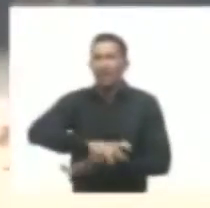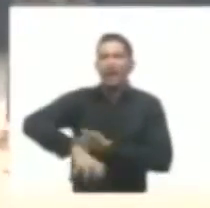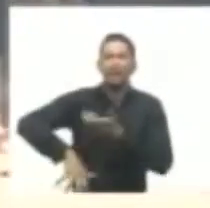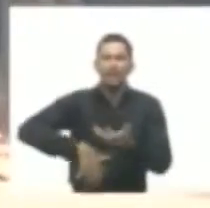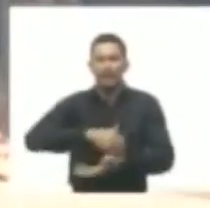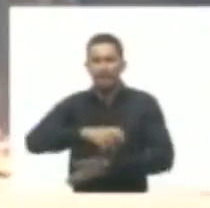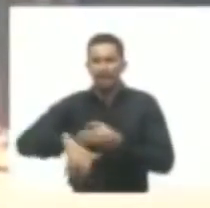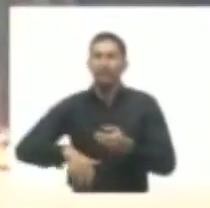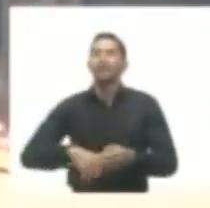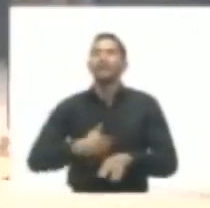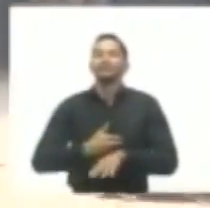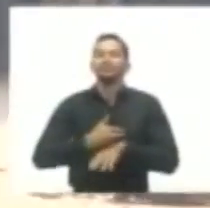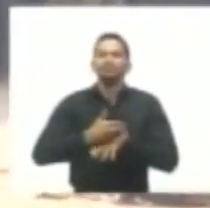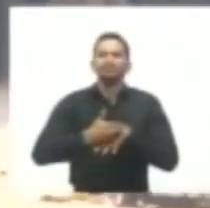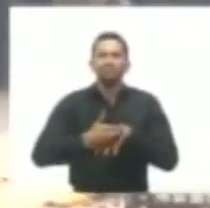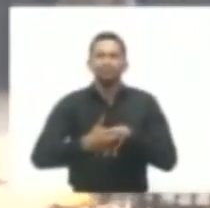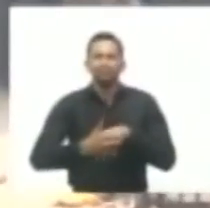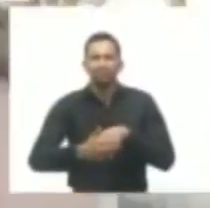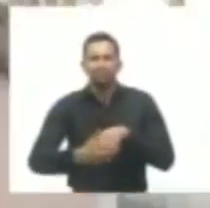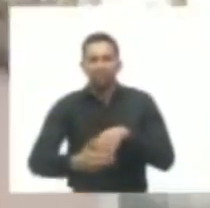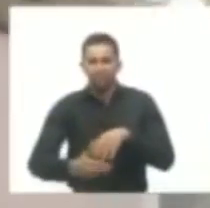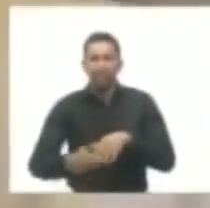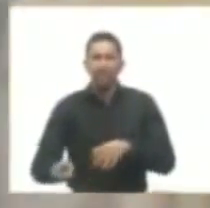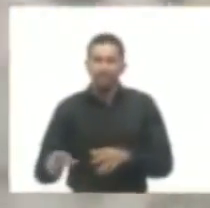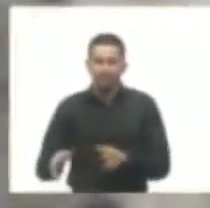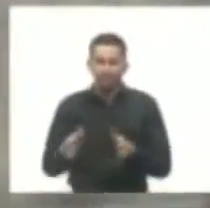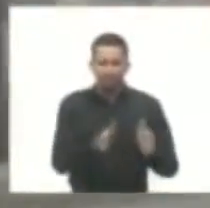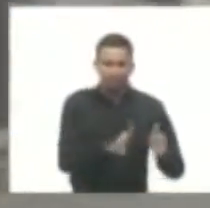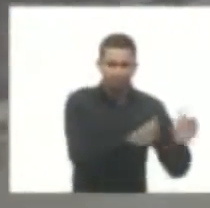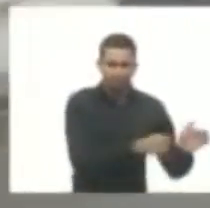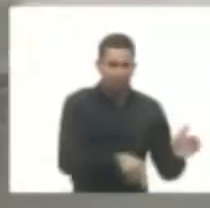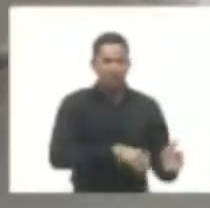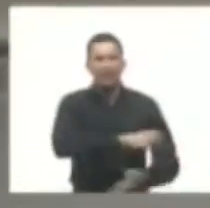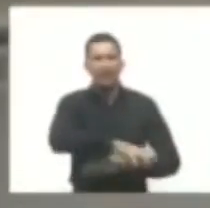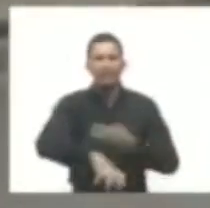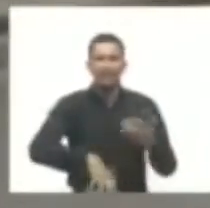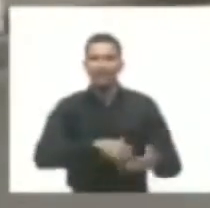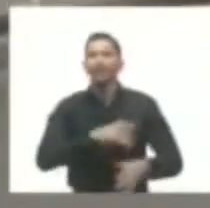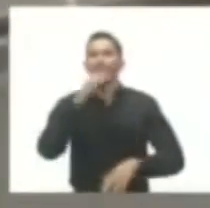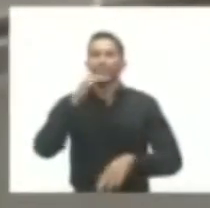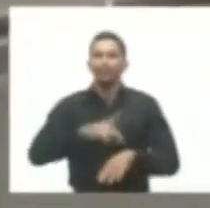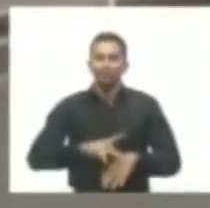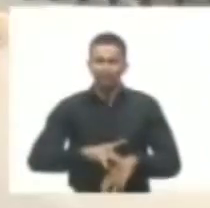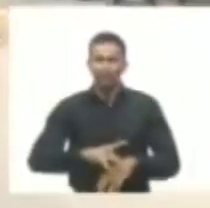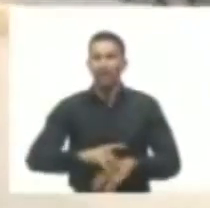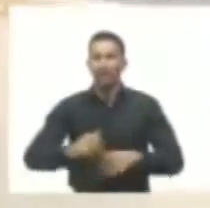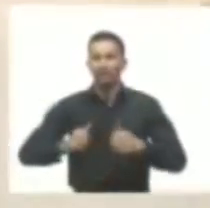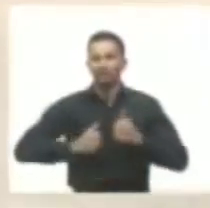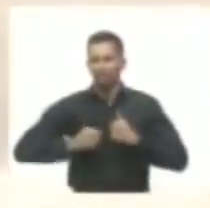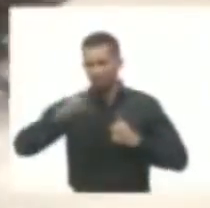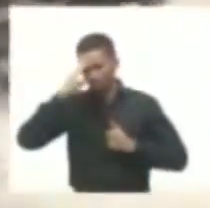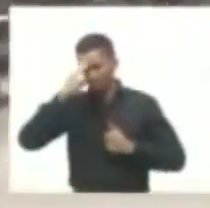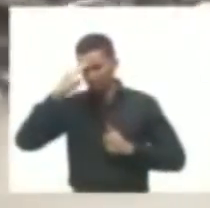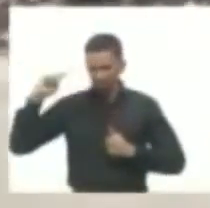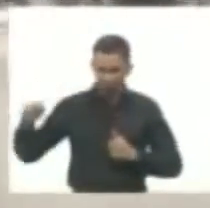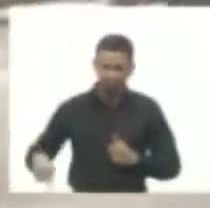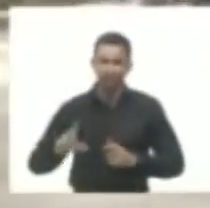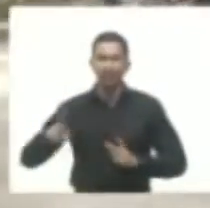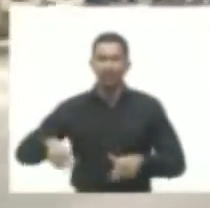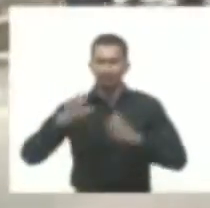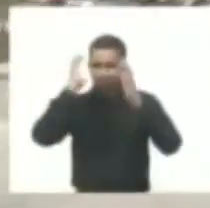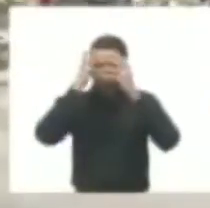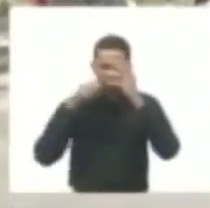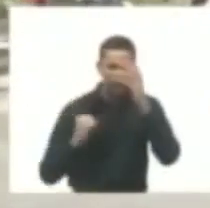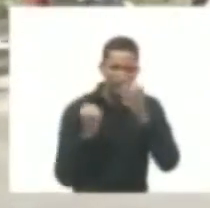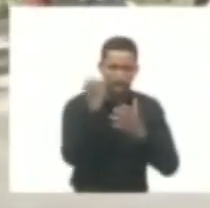se extendió a desórdenes generalizados en otros pabellones, por lo que fue necesario la presencia de miembros de la policía, el grupo del SMAT y el GRIP del